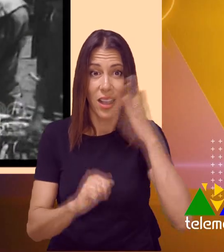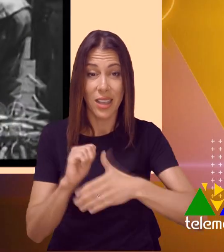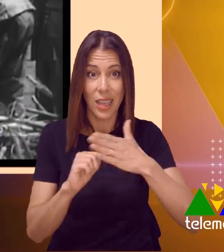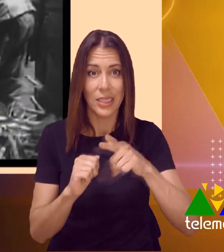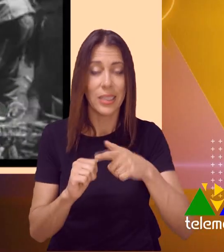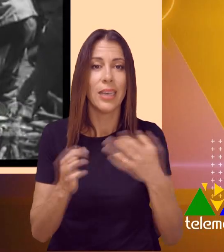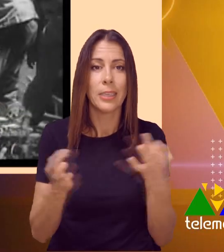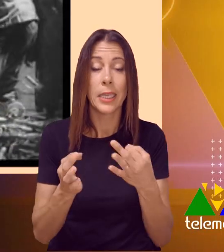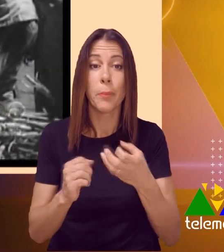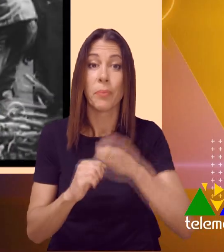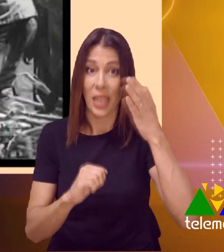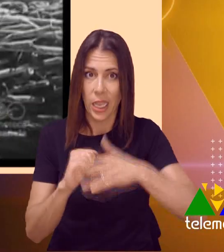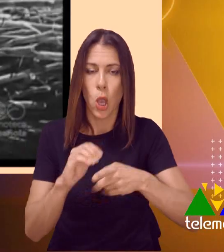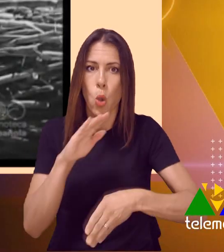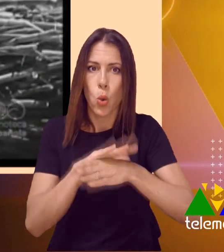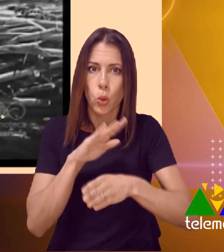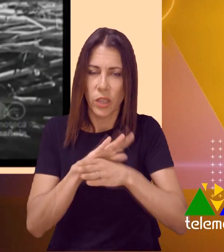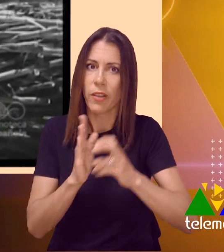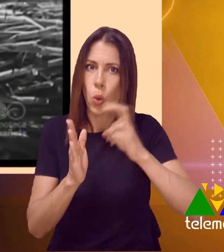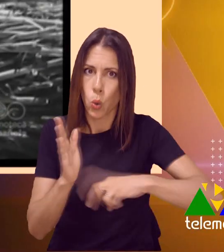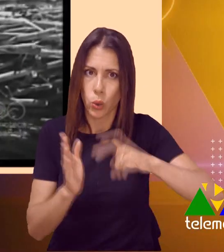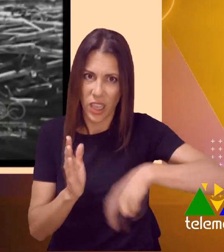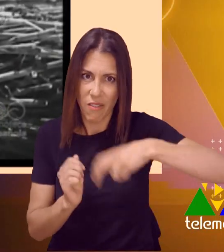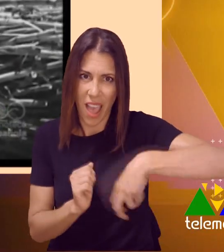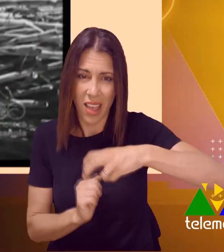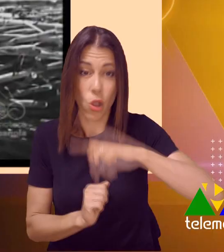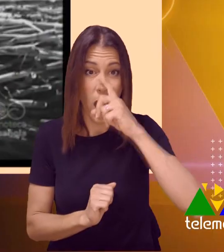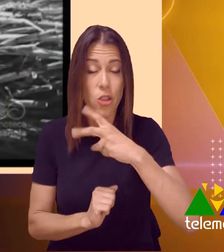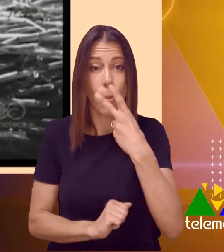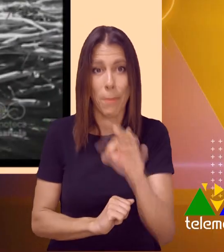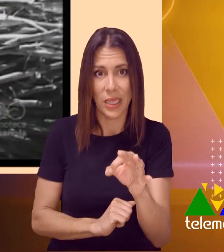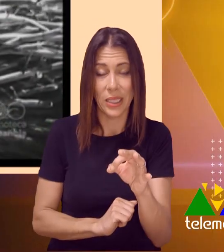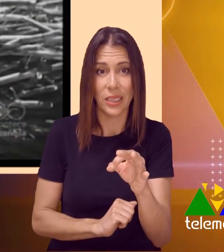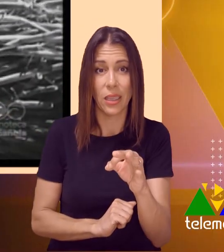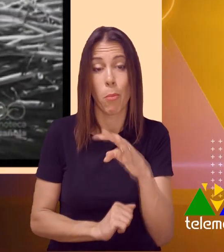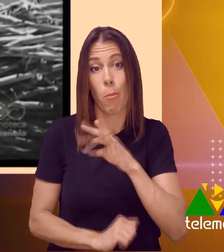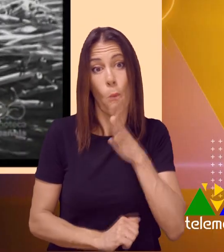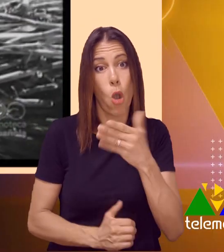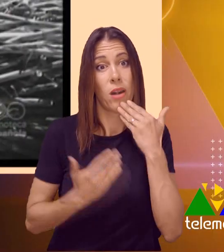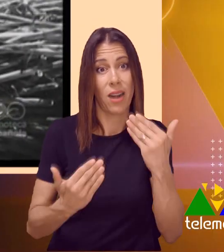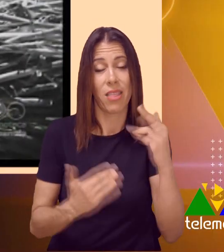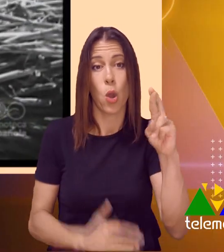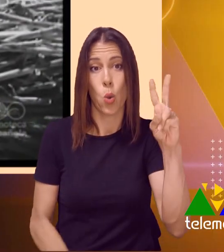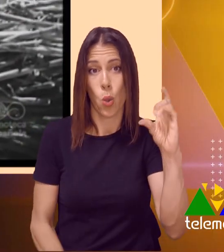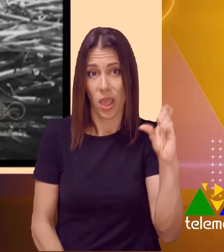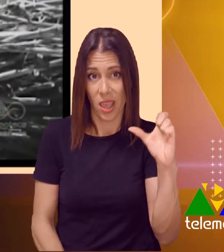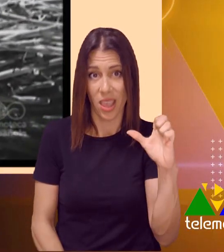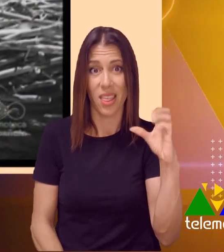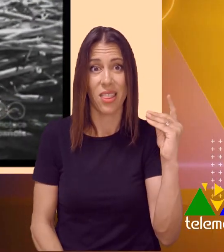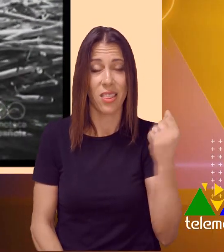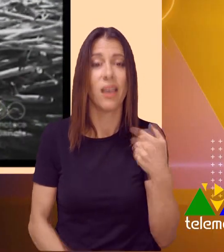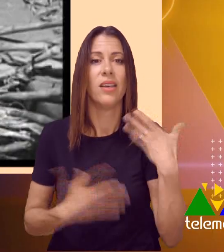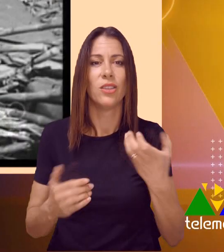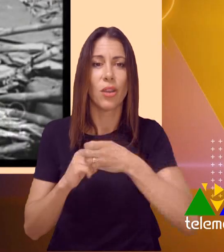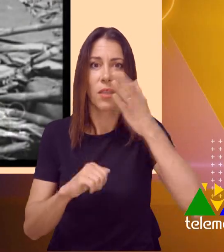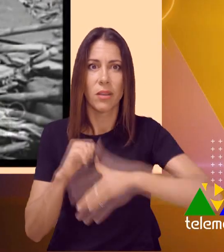caña de Motril se siguiera cultivando, la de en los años 20 que hace Arsenio Rueda, se permitió que la caña de